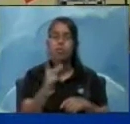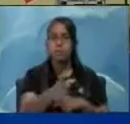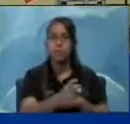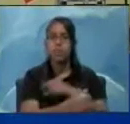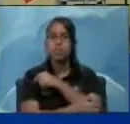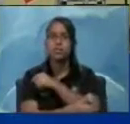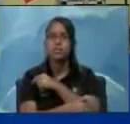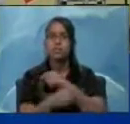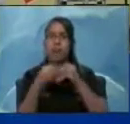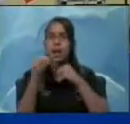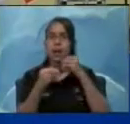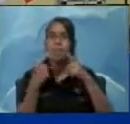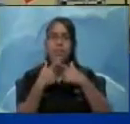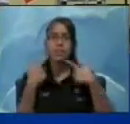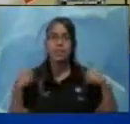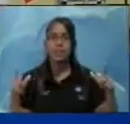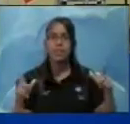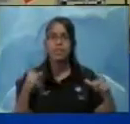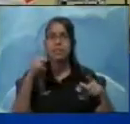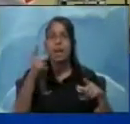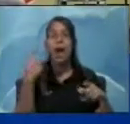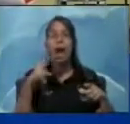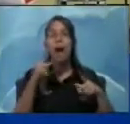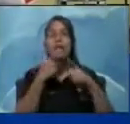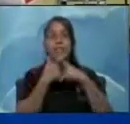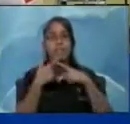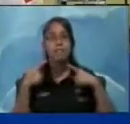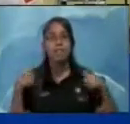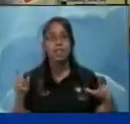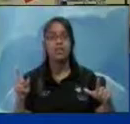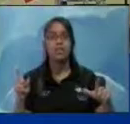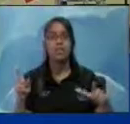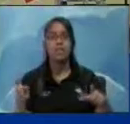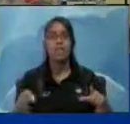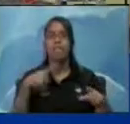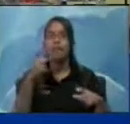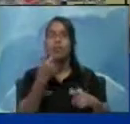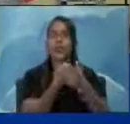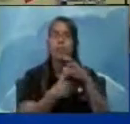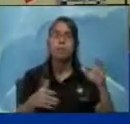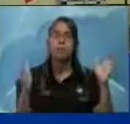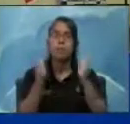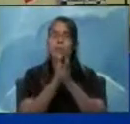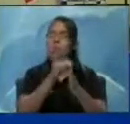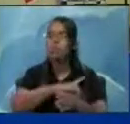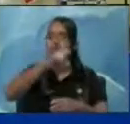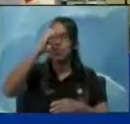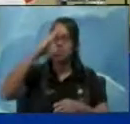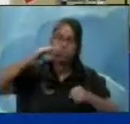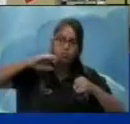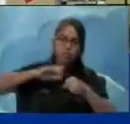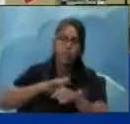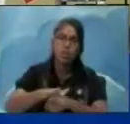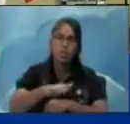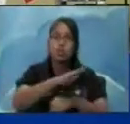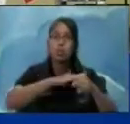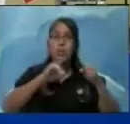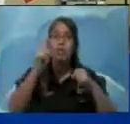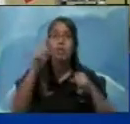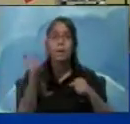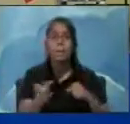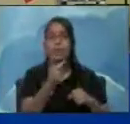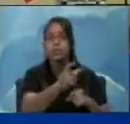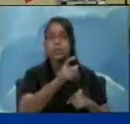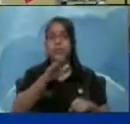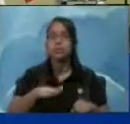haga diferencia hay diferencia cuando el espíritu de Dios cae sobre una persona